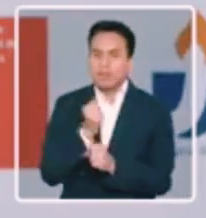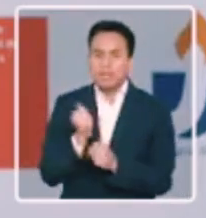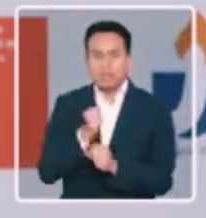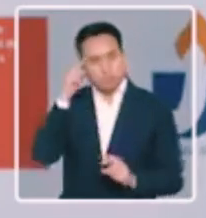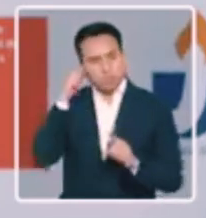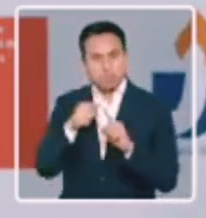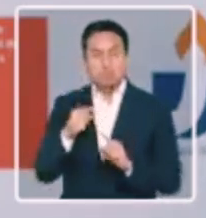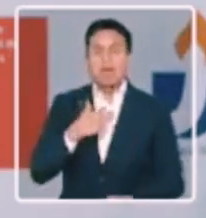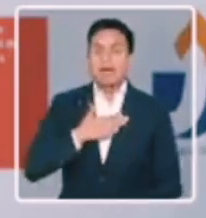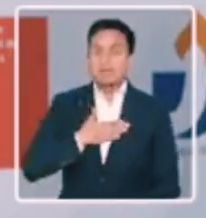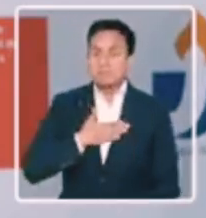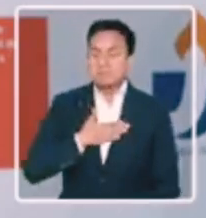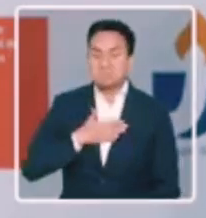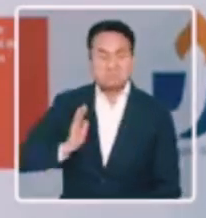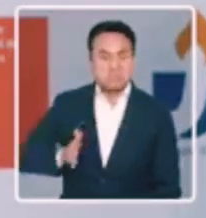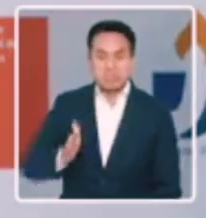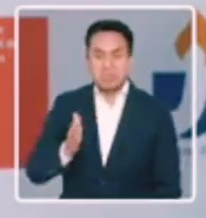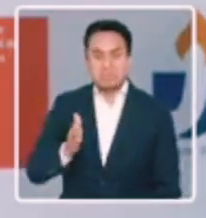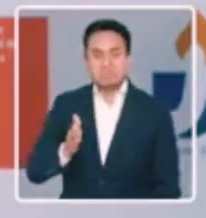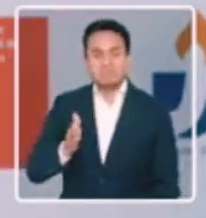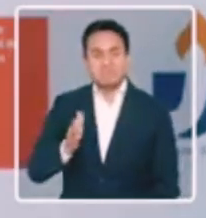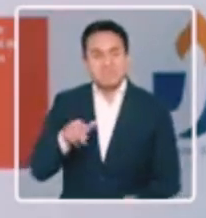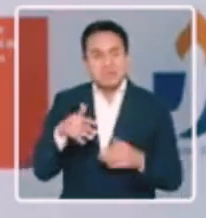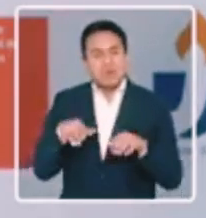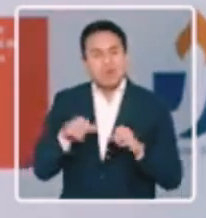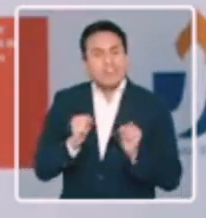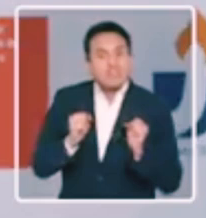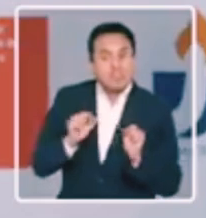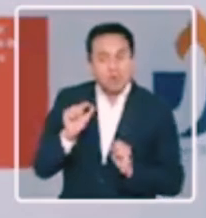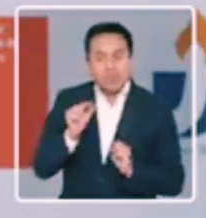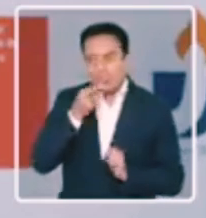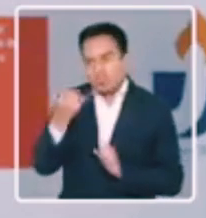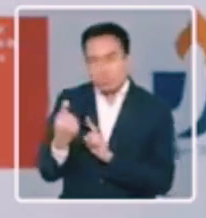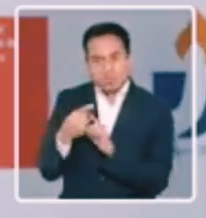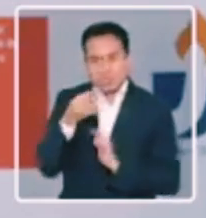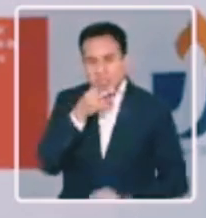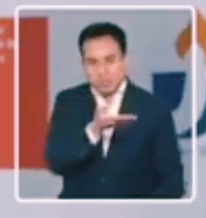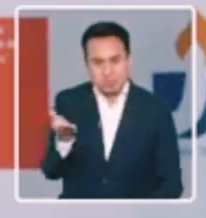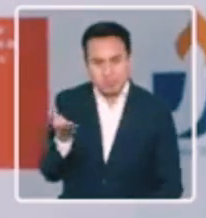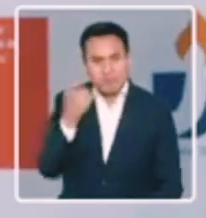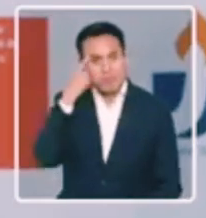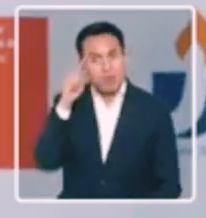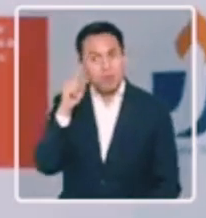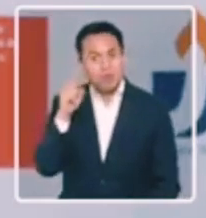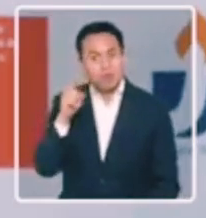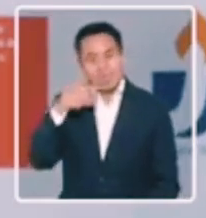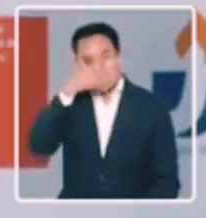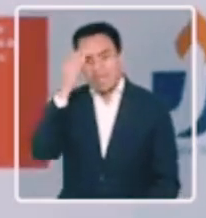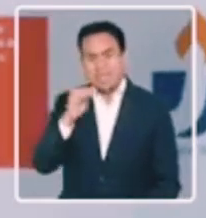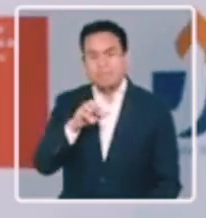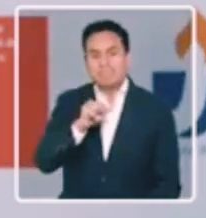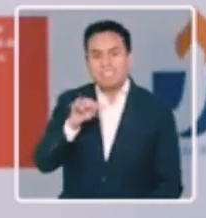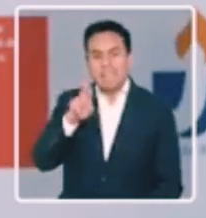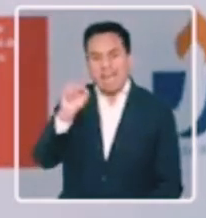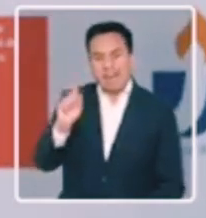por esto a mí todavía me pone medio nervioso no s lo he dicho personalmente pero estar con un crack como Jaime